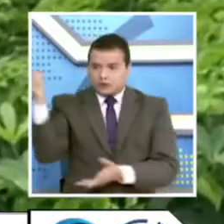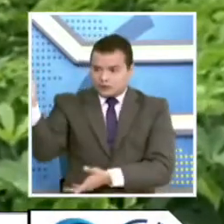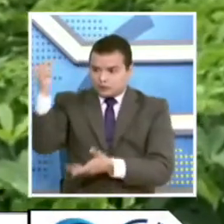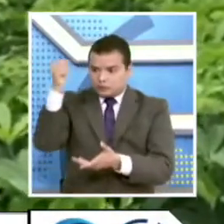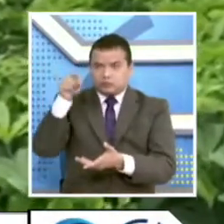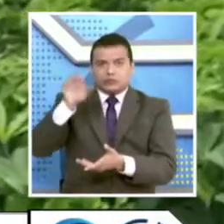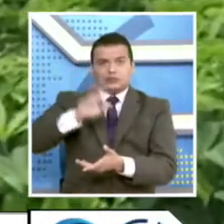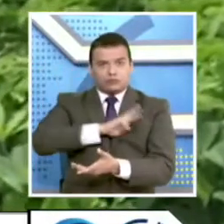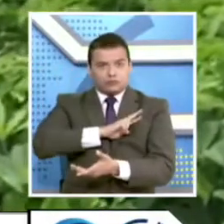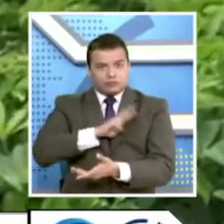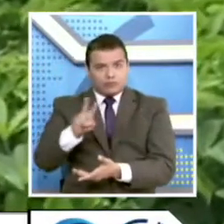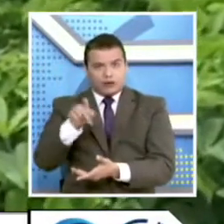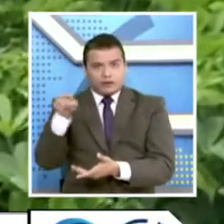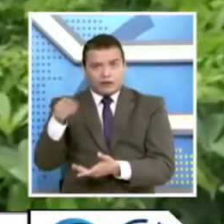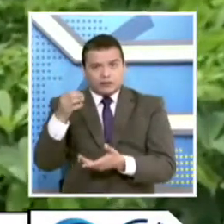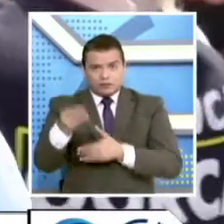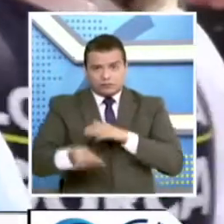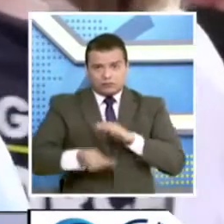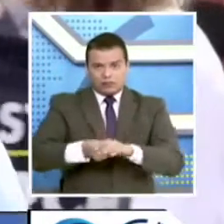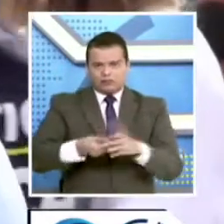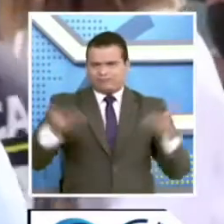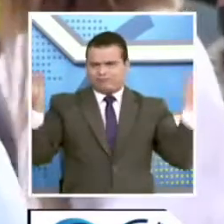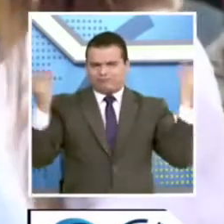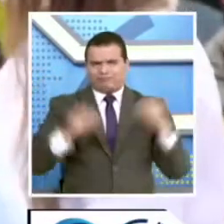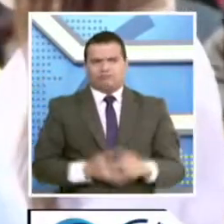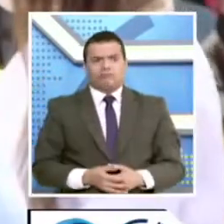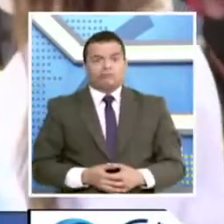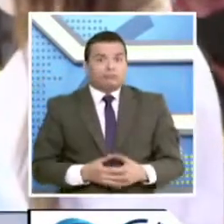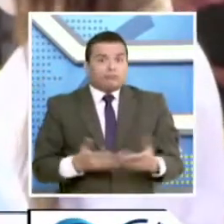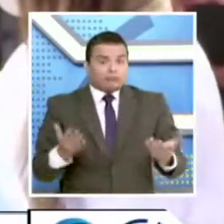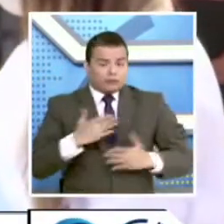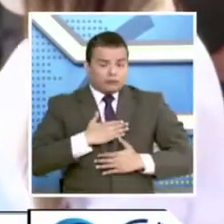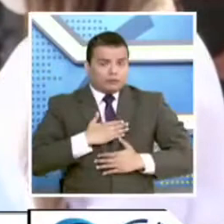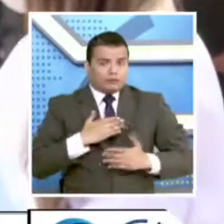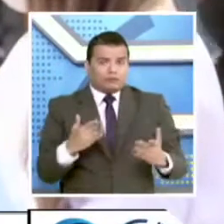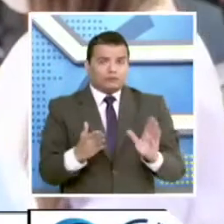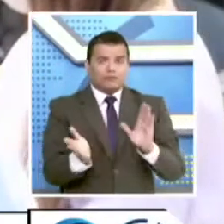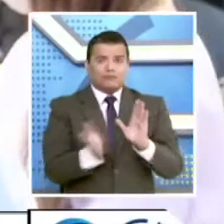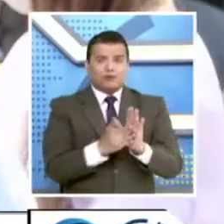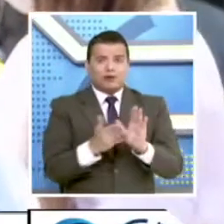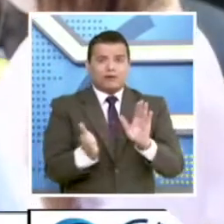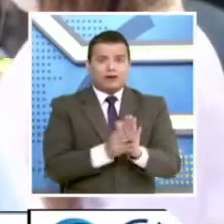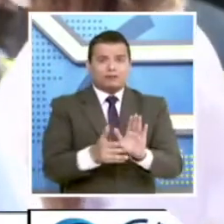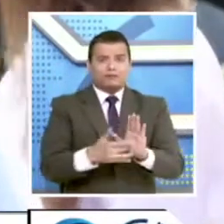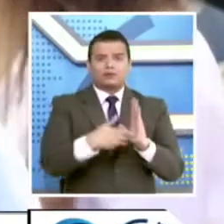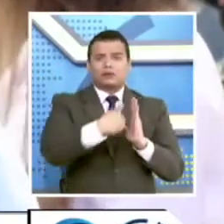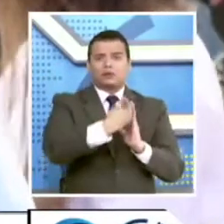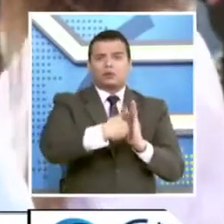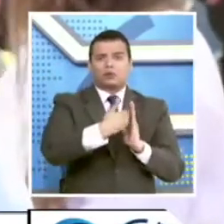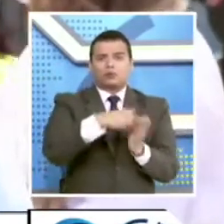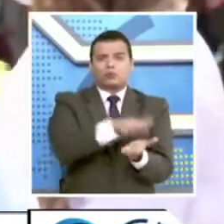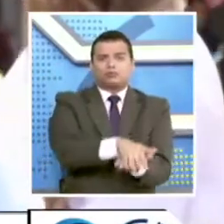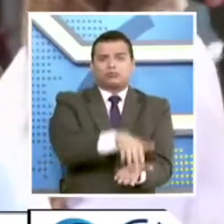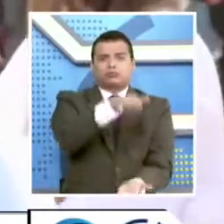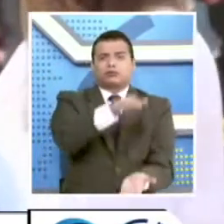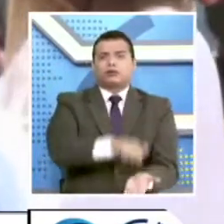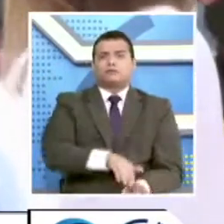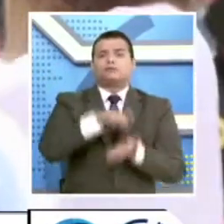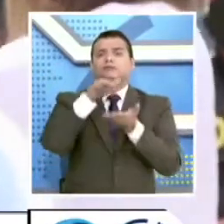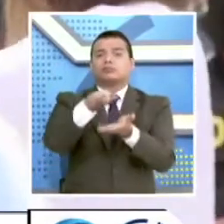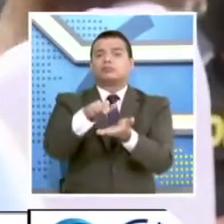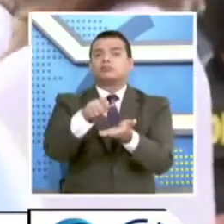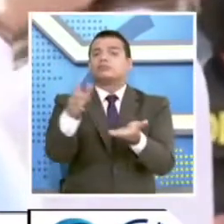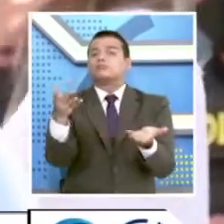del departamento puede estar en entredicho. Nosotros estamos listos para entregarle toda la documentación, para acompañar. Si